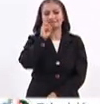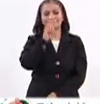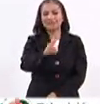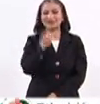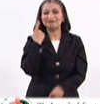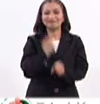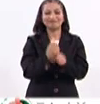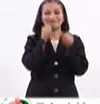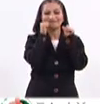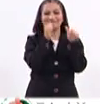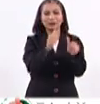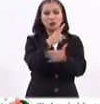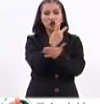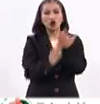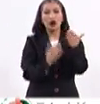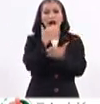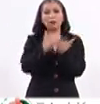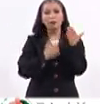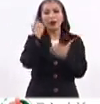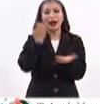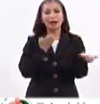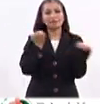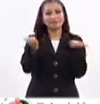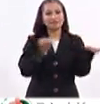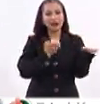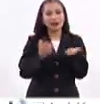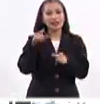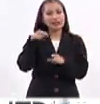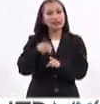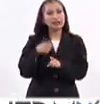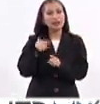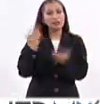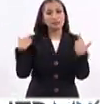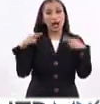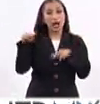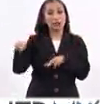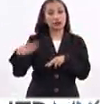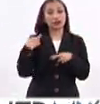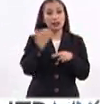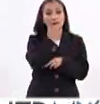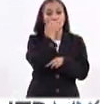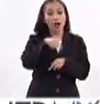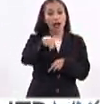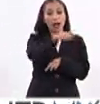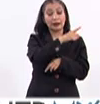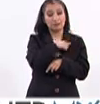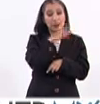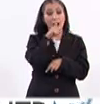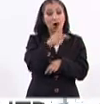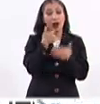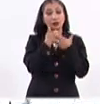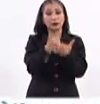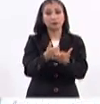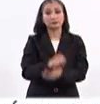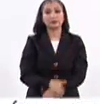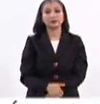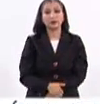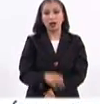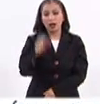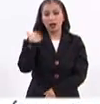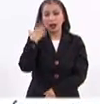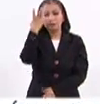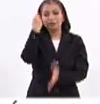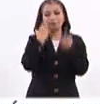convierte en prioridad a los programas para la actividad física y en esta misión los maestros y las escuelas son los mejores aliados. La